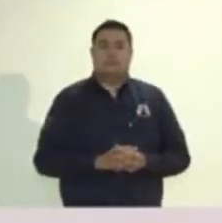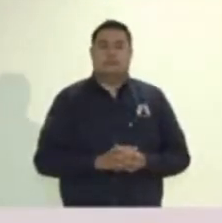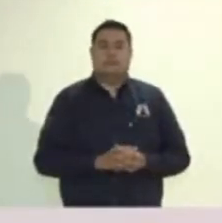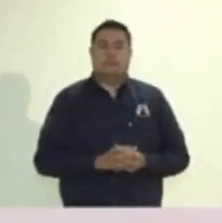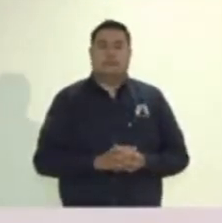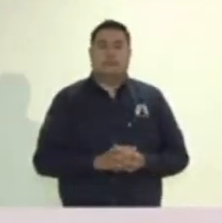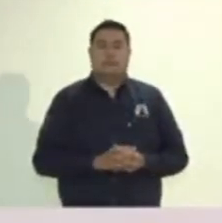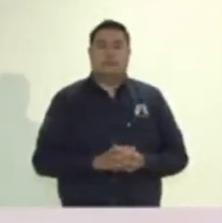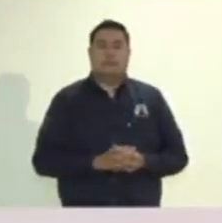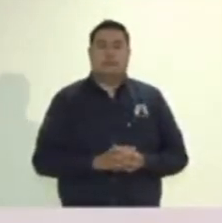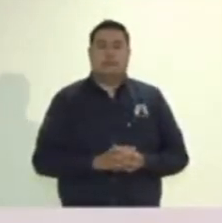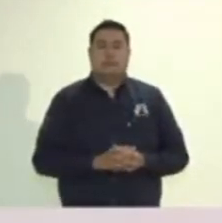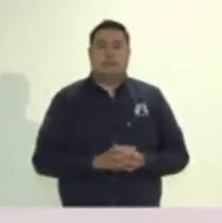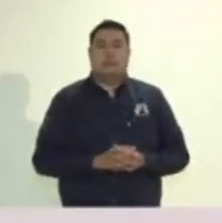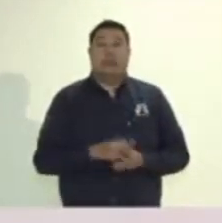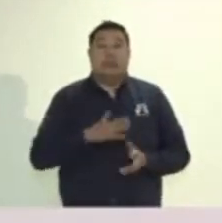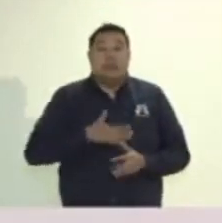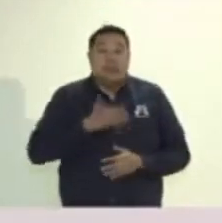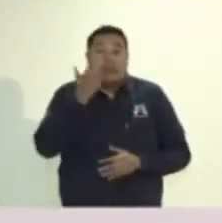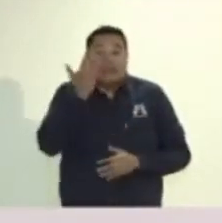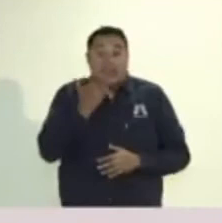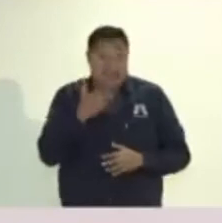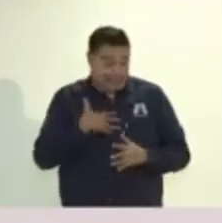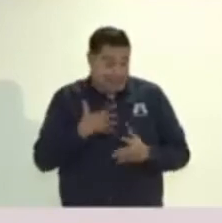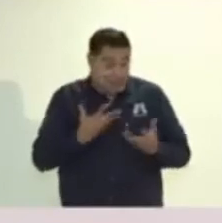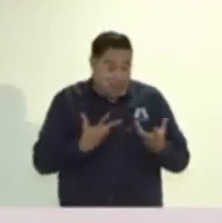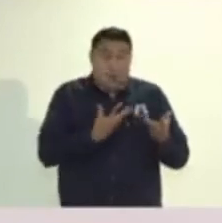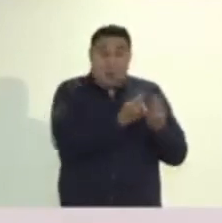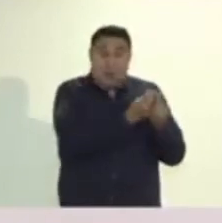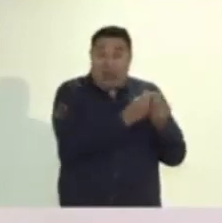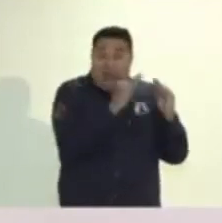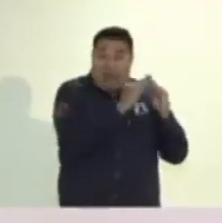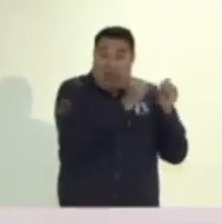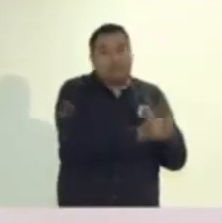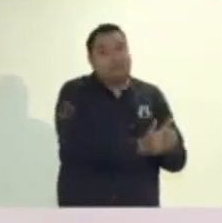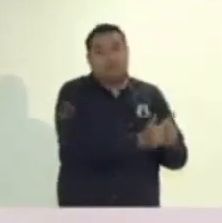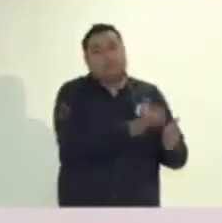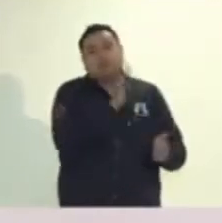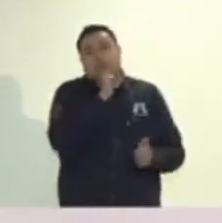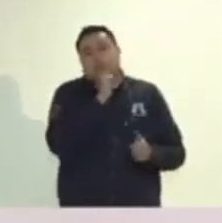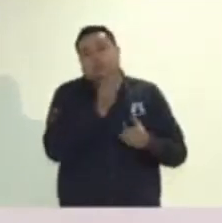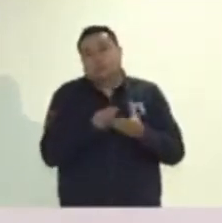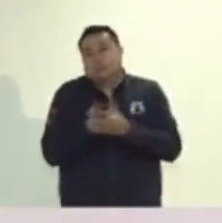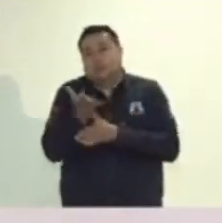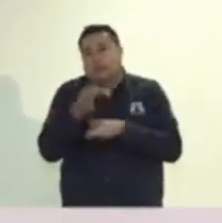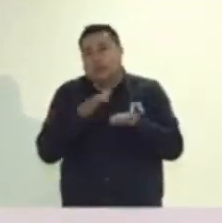Que no tenemos esa oportunidad de estar en casa,